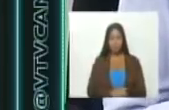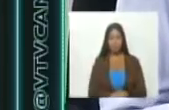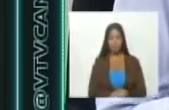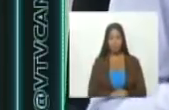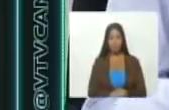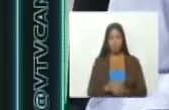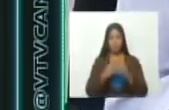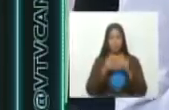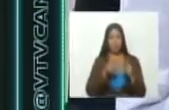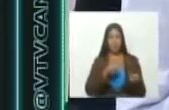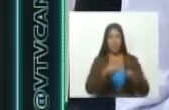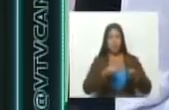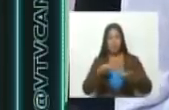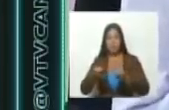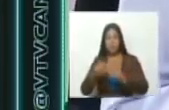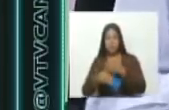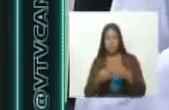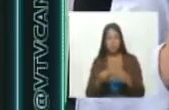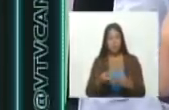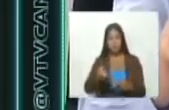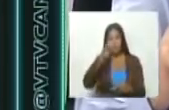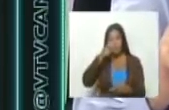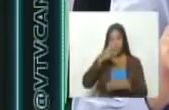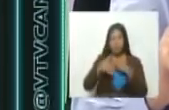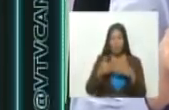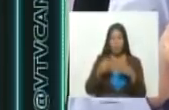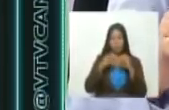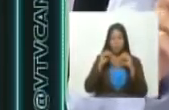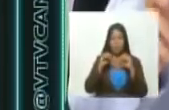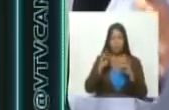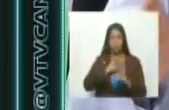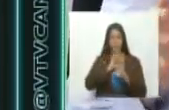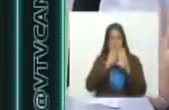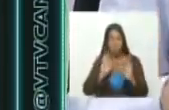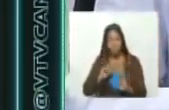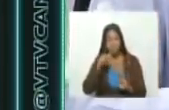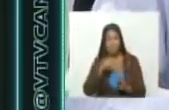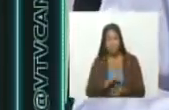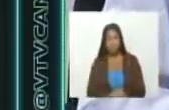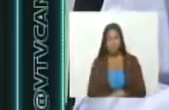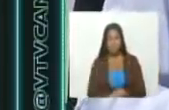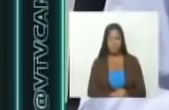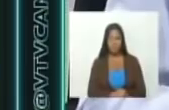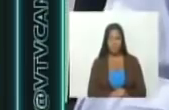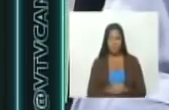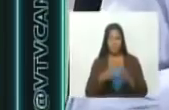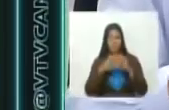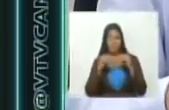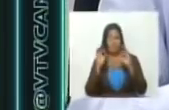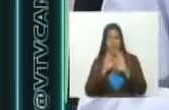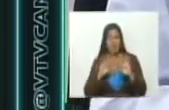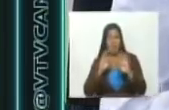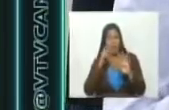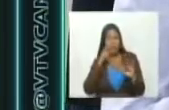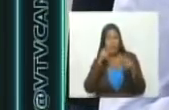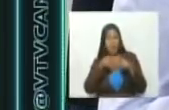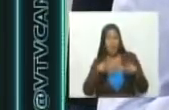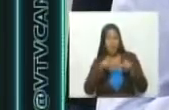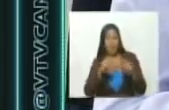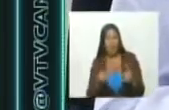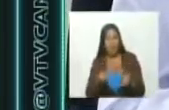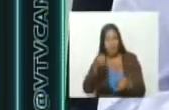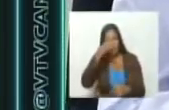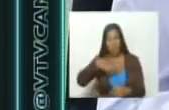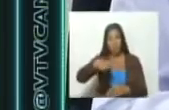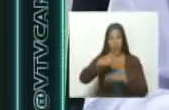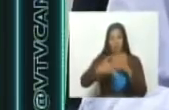en el control y en la supervisión. Hay una desviación de recursos. Nadie estará en todos los espacios como la